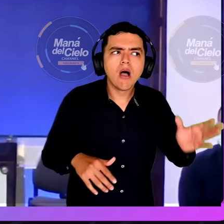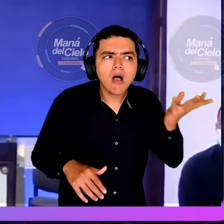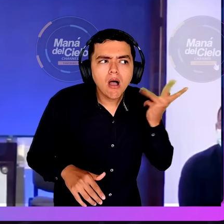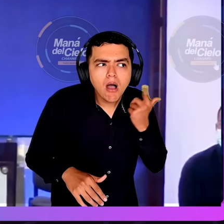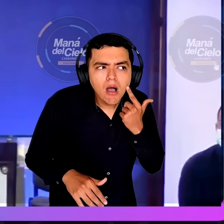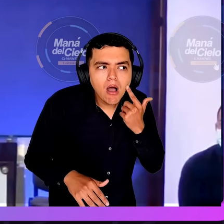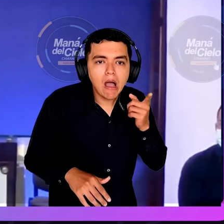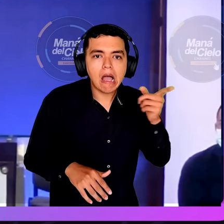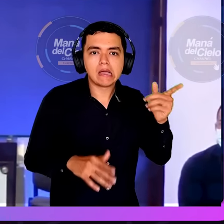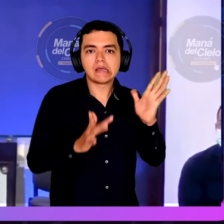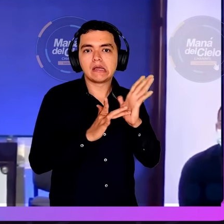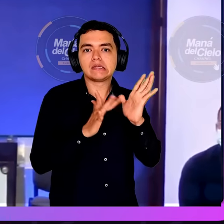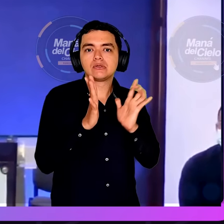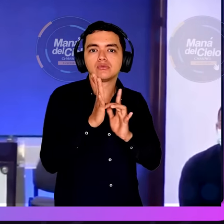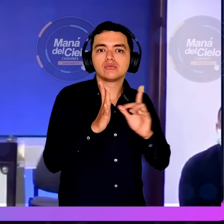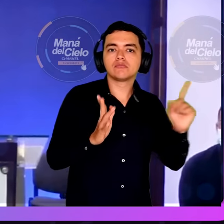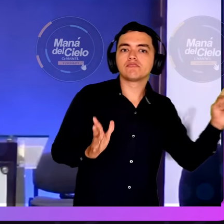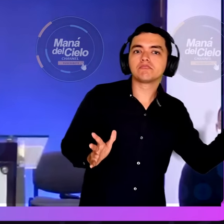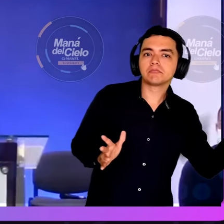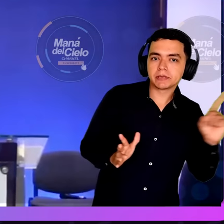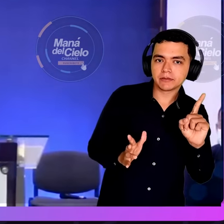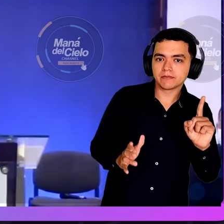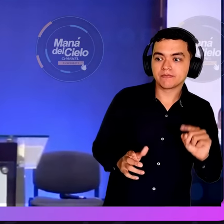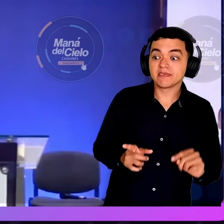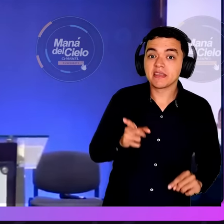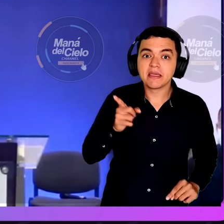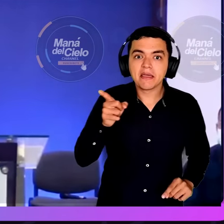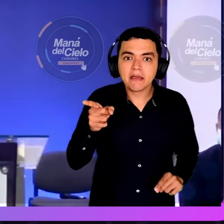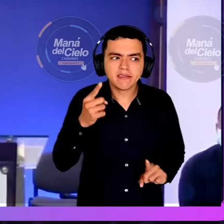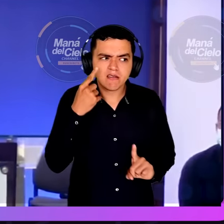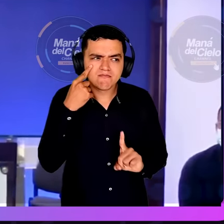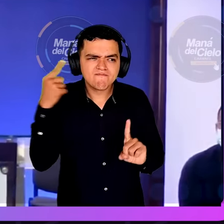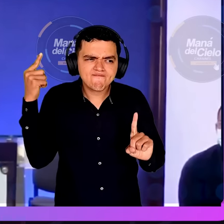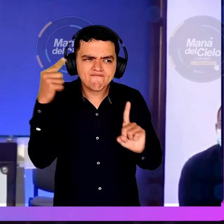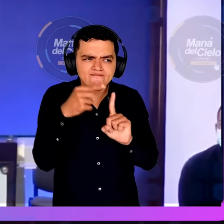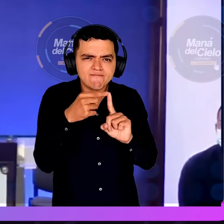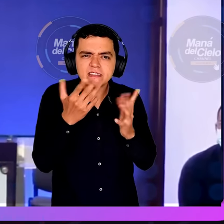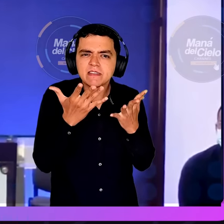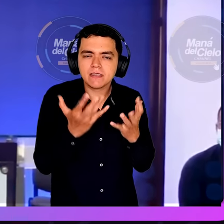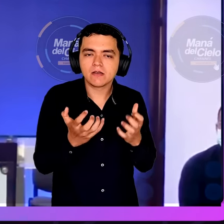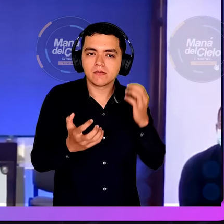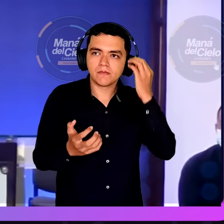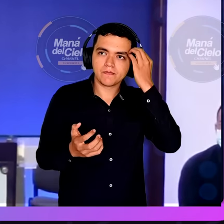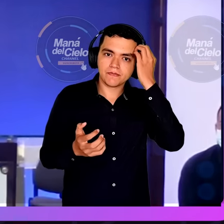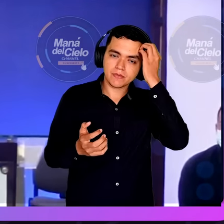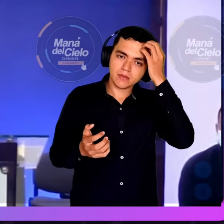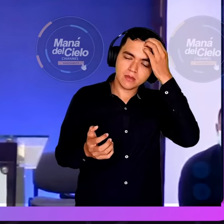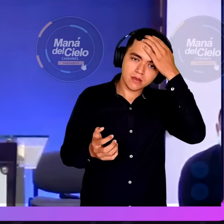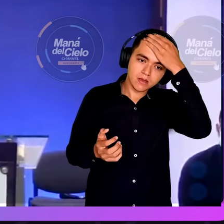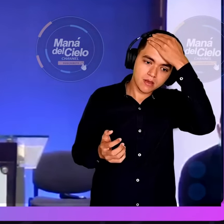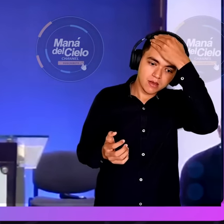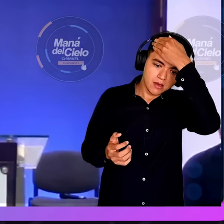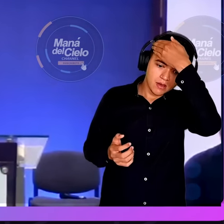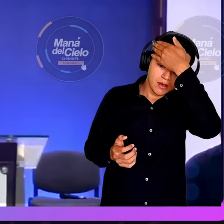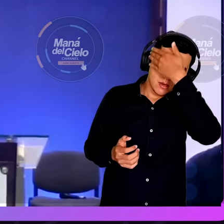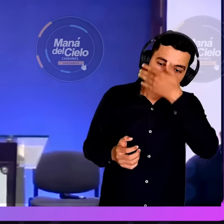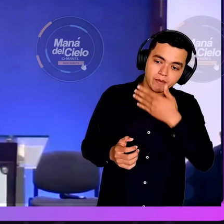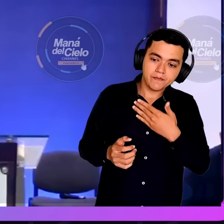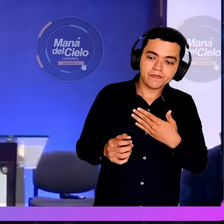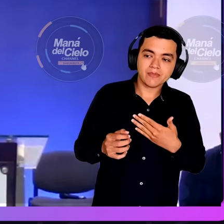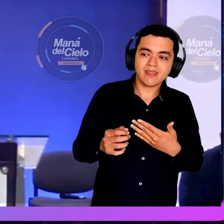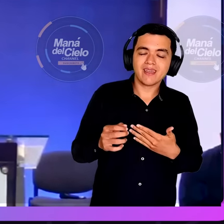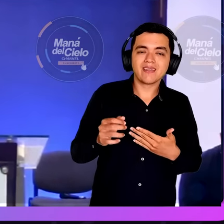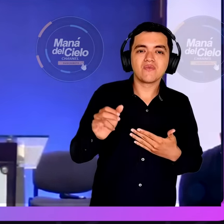Israel, pero ella había escuchado y dice que escuchó que Jesús llegó. Oiga, ¿y quién ha dicho? Pues, oh hermano, vea, cuando una persona